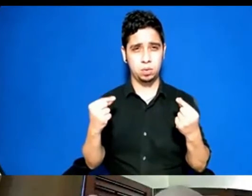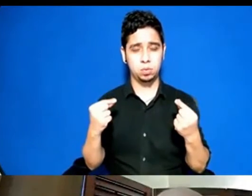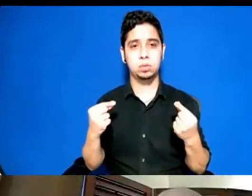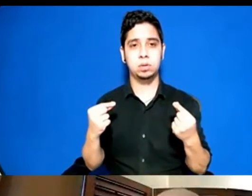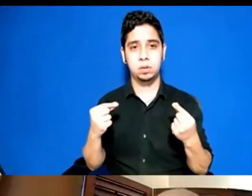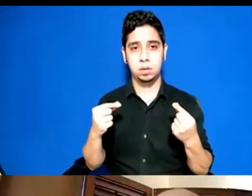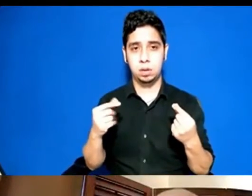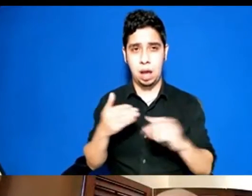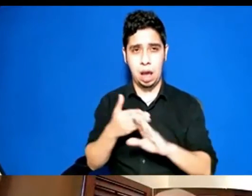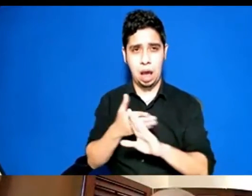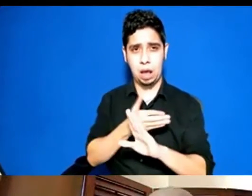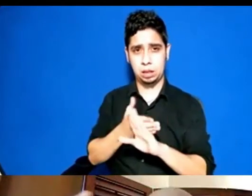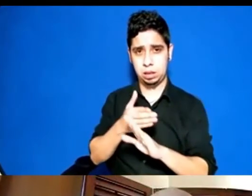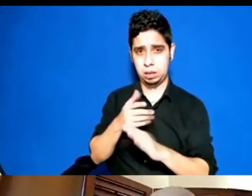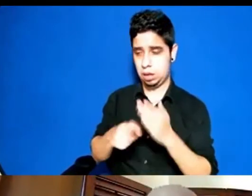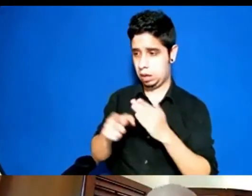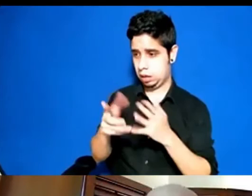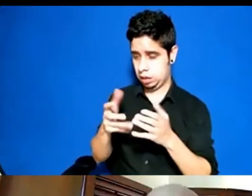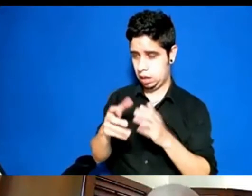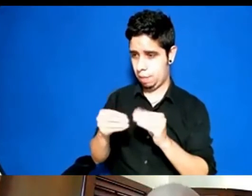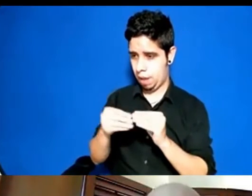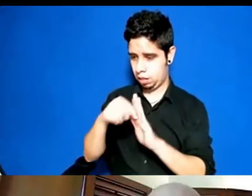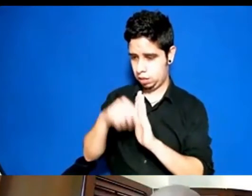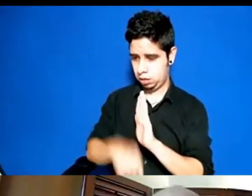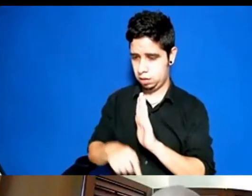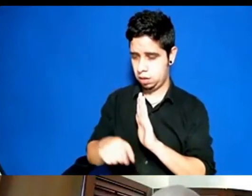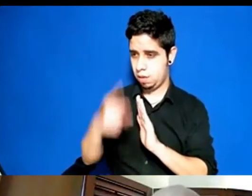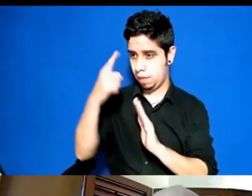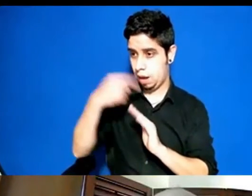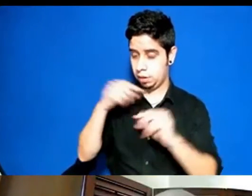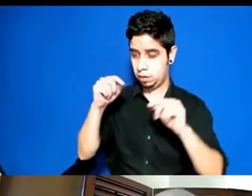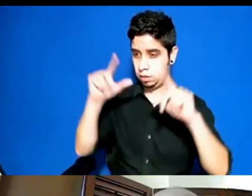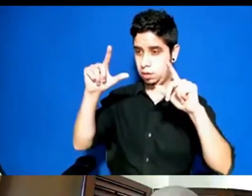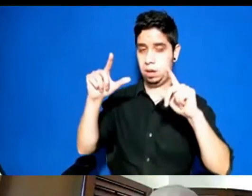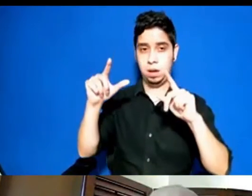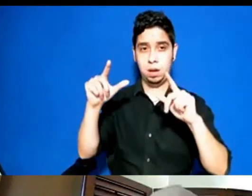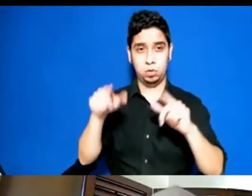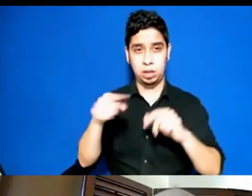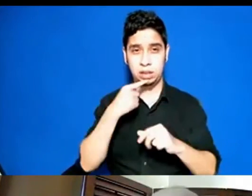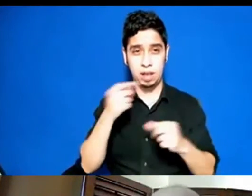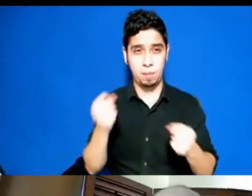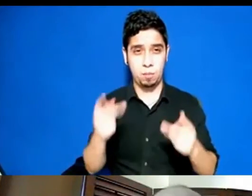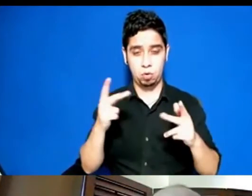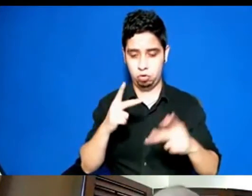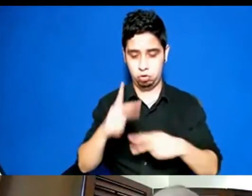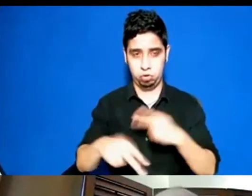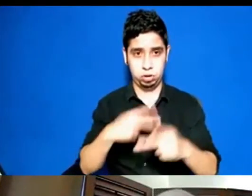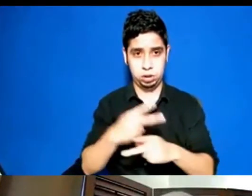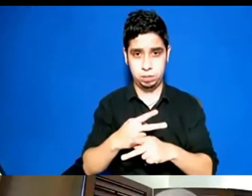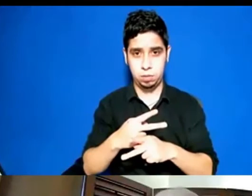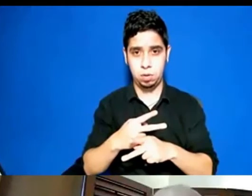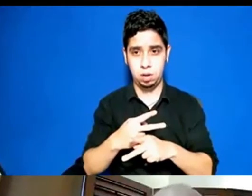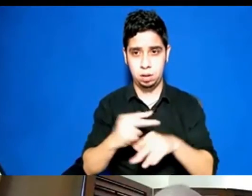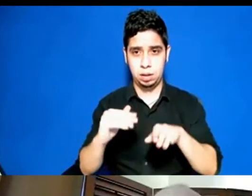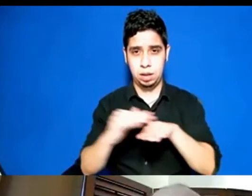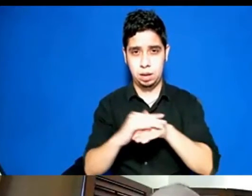me impresionó, antes de que abunde, me impresionó la cantidad de playa que perdió Rincón. Yo